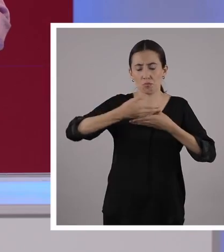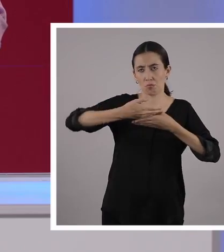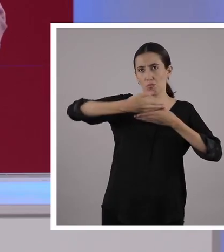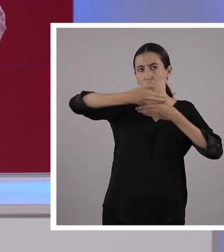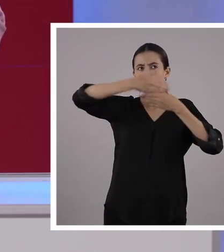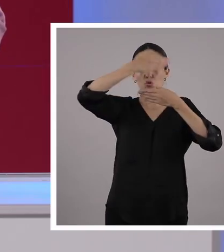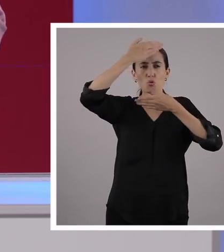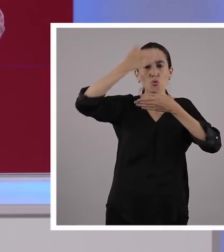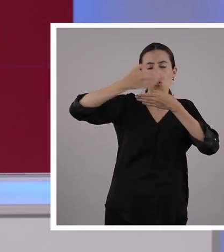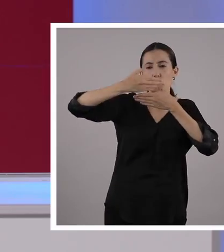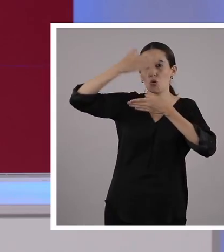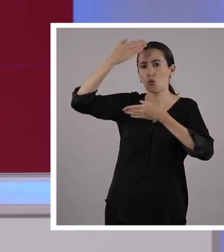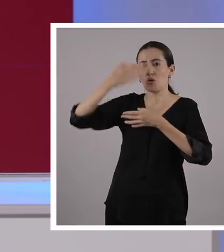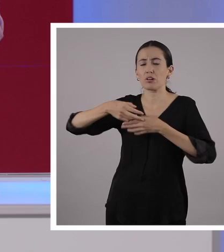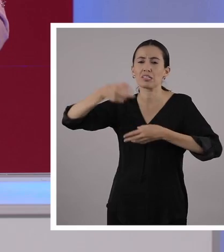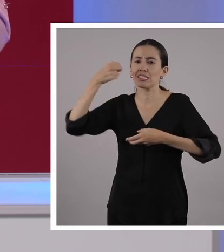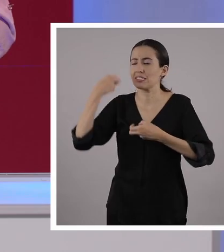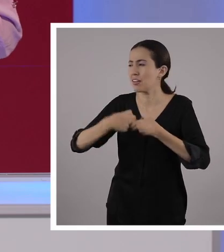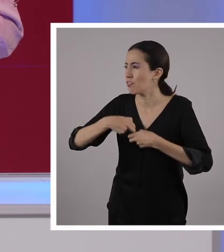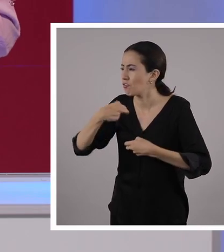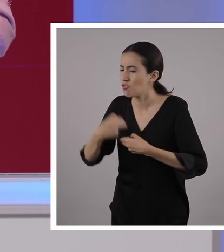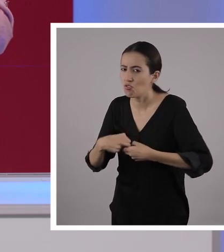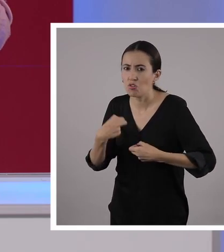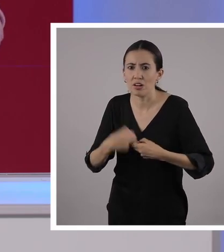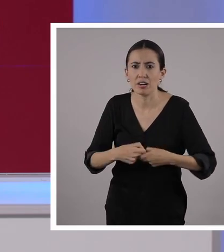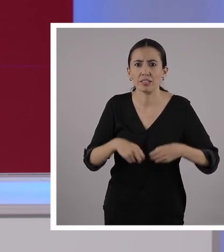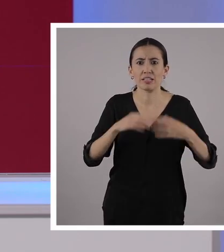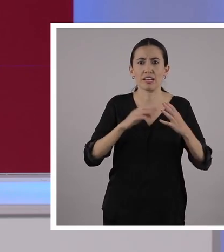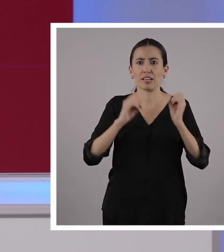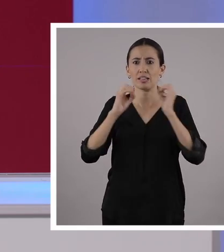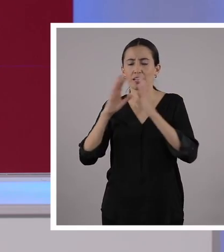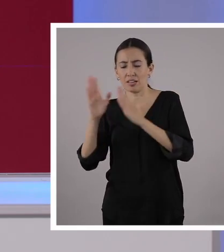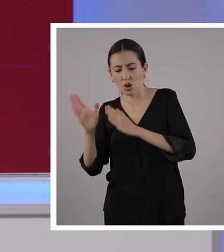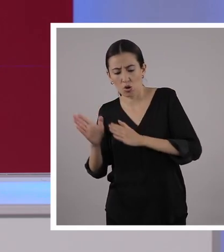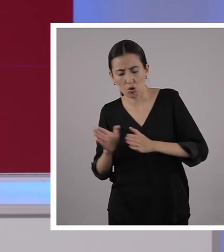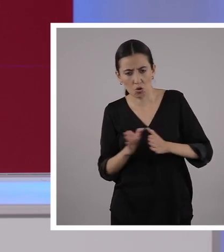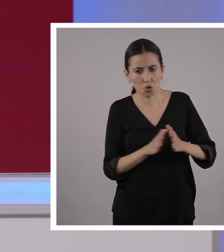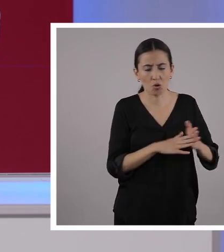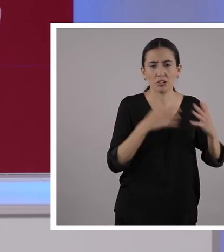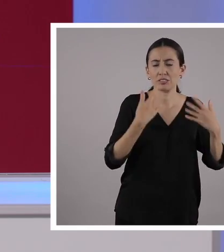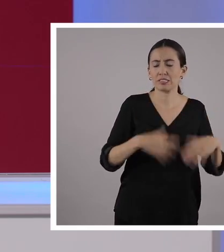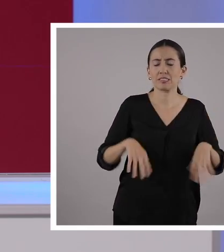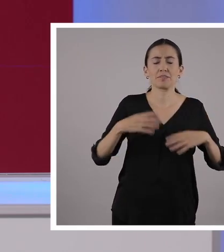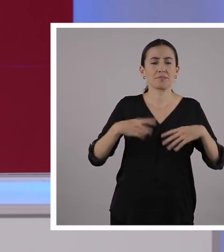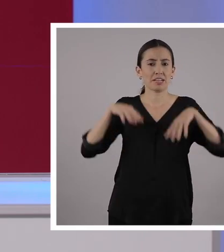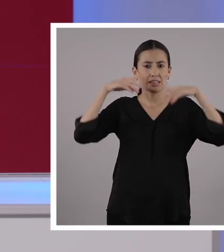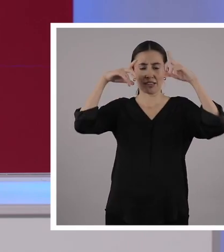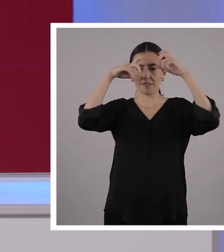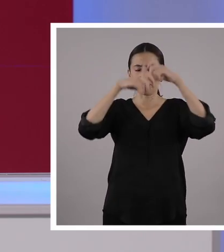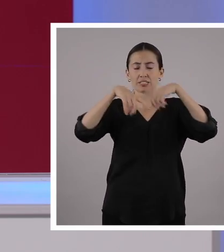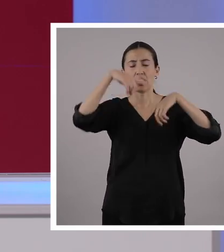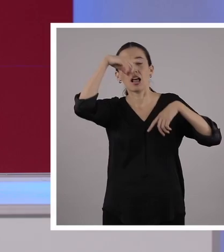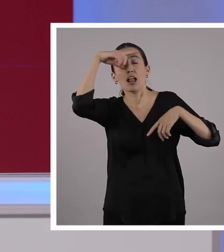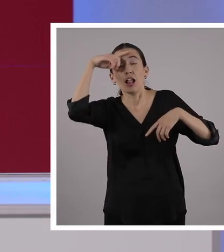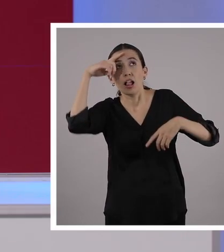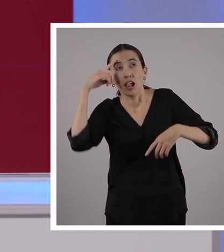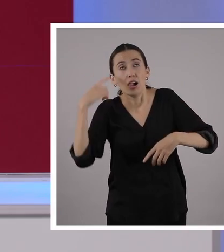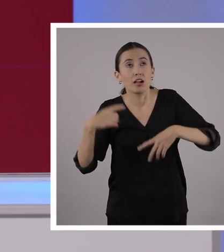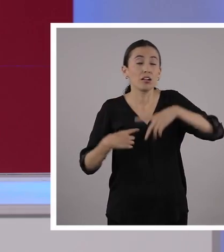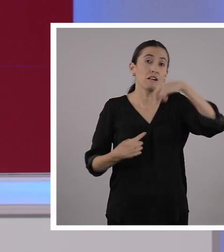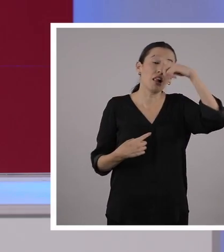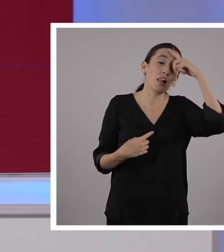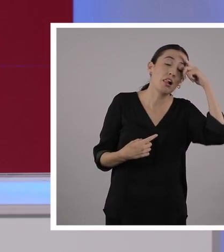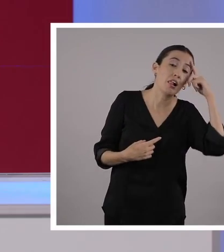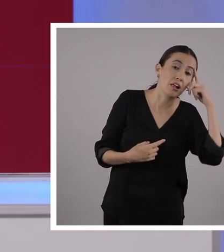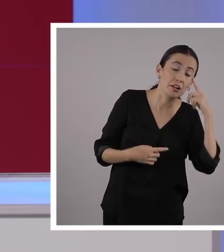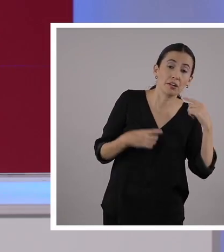crear un gran muro. El trabajo era tan fuerte y tan arduo y las condiciones eran tan extremas con el calor y la